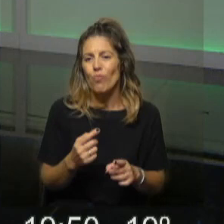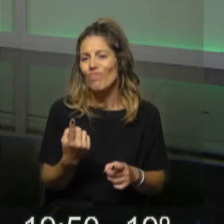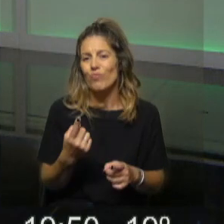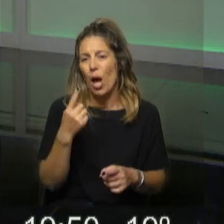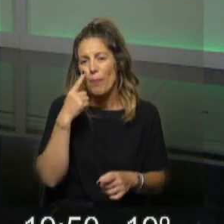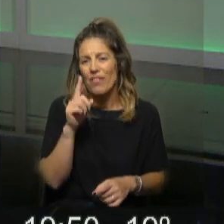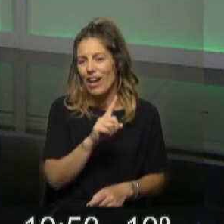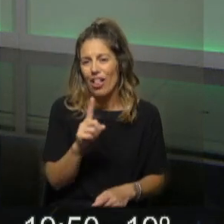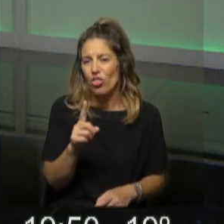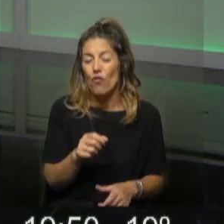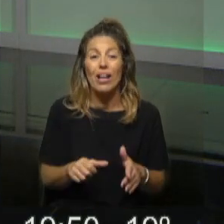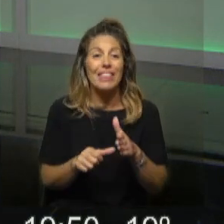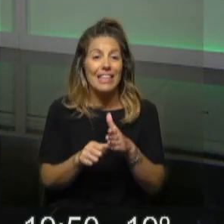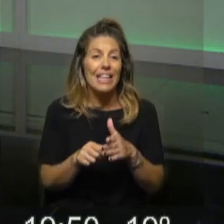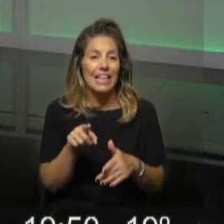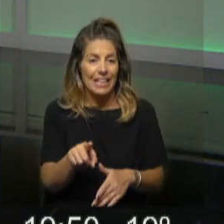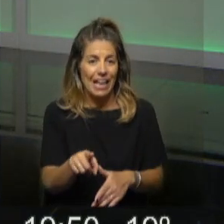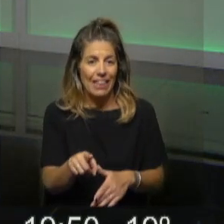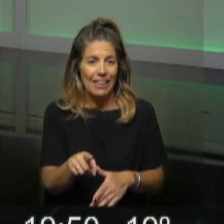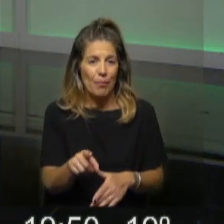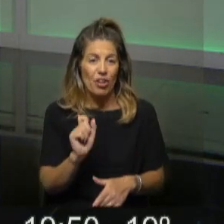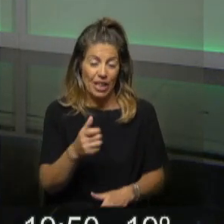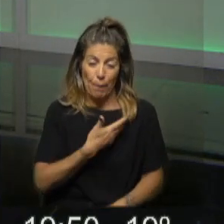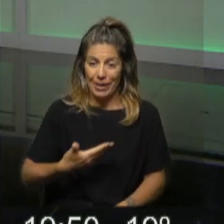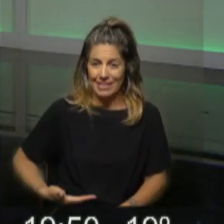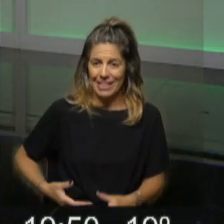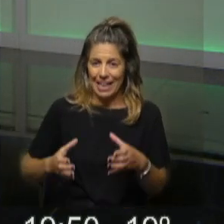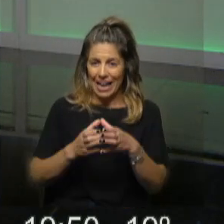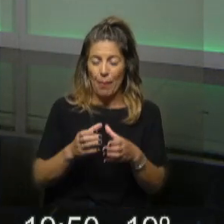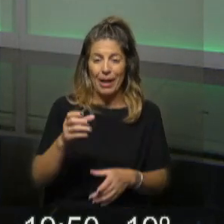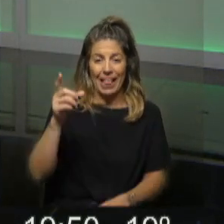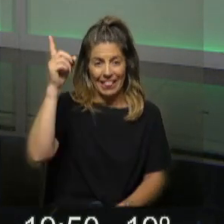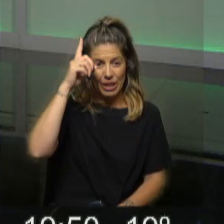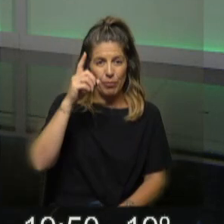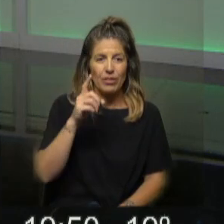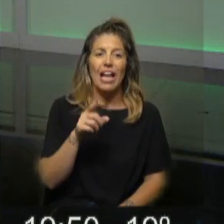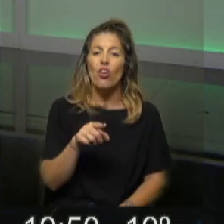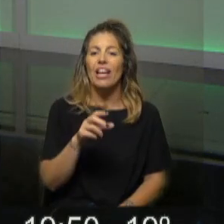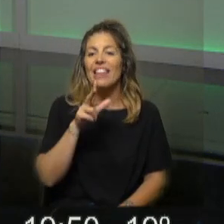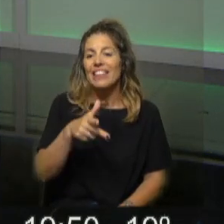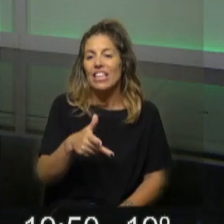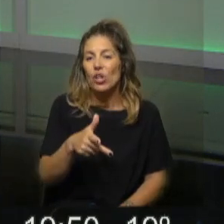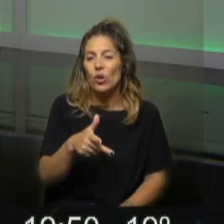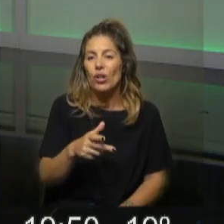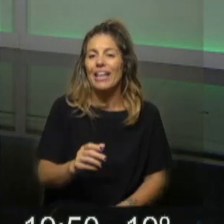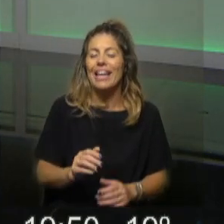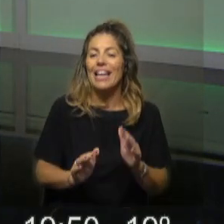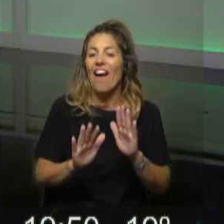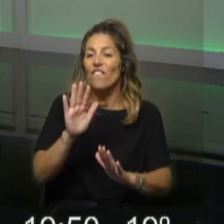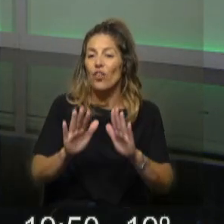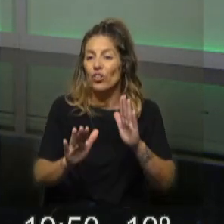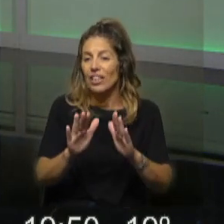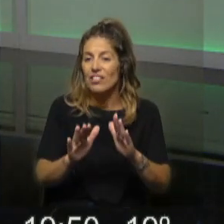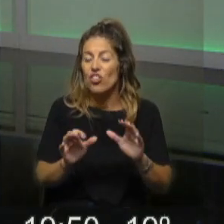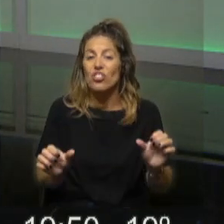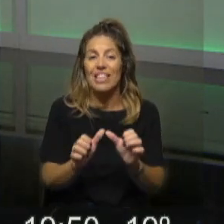prueba. Esta prueba fue liderada de alguna manera por quien preside la Cámara de Diputados, Ope Pasquet, que señaló que la votación, digamos, se había